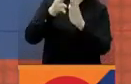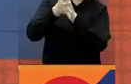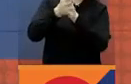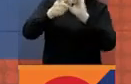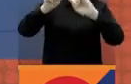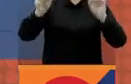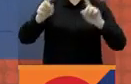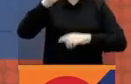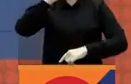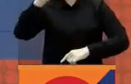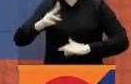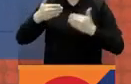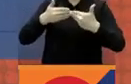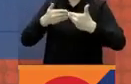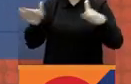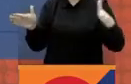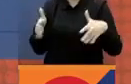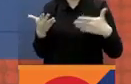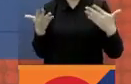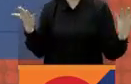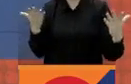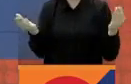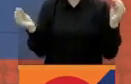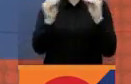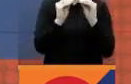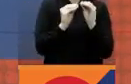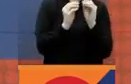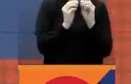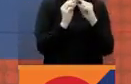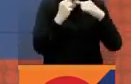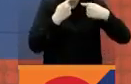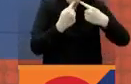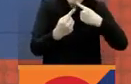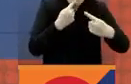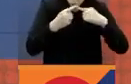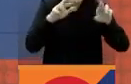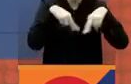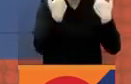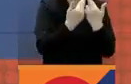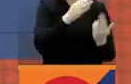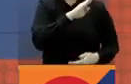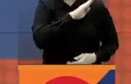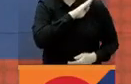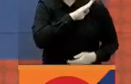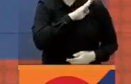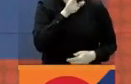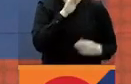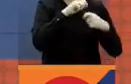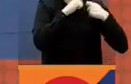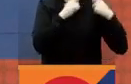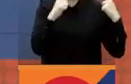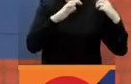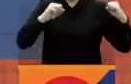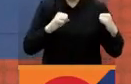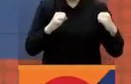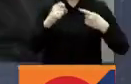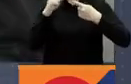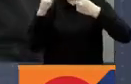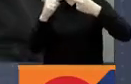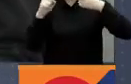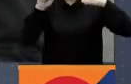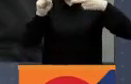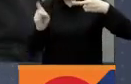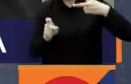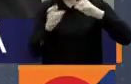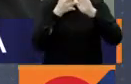frontera con Venezuela y de las conclusiones de la reunión que sostuvo con la alcaldesa de Bogotá, Claudia López. Saludamos a Omar